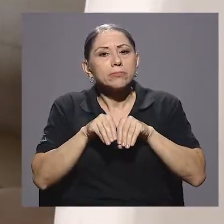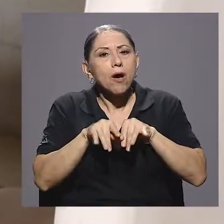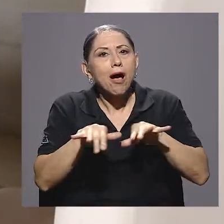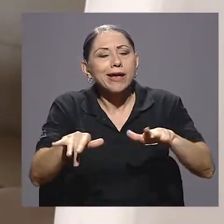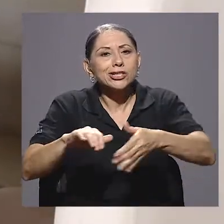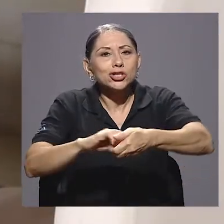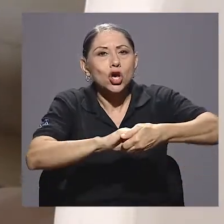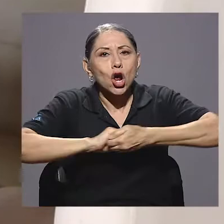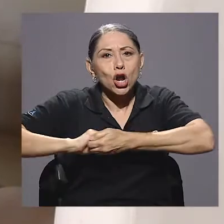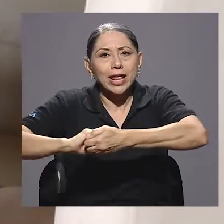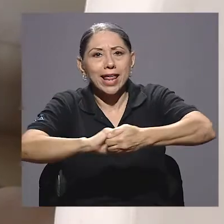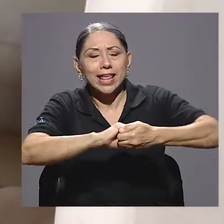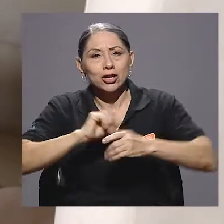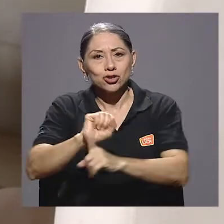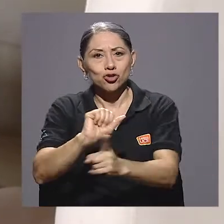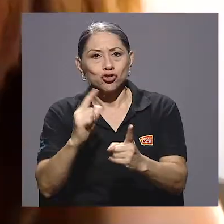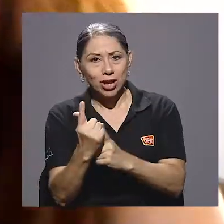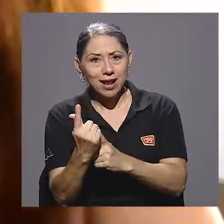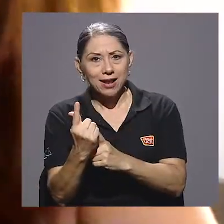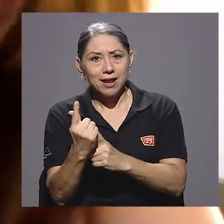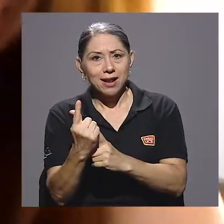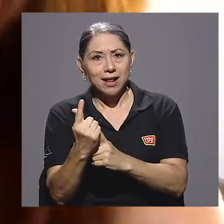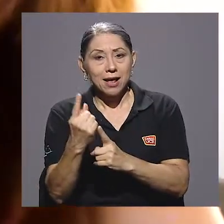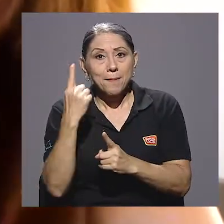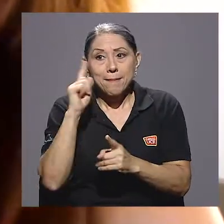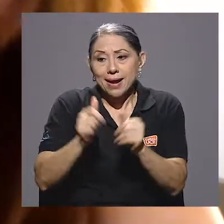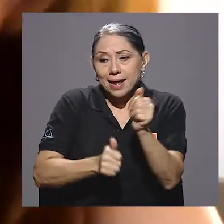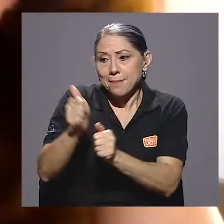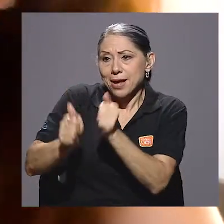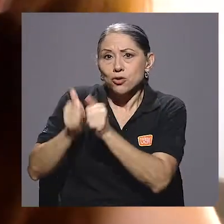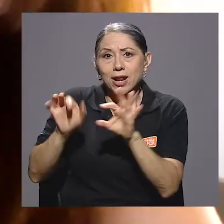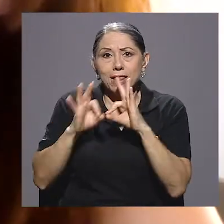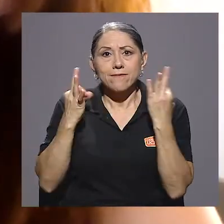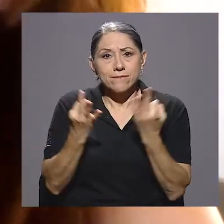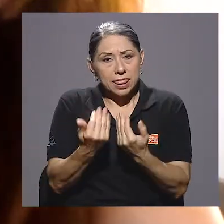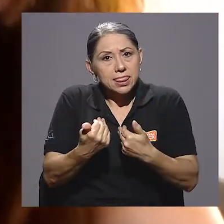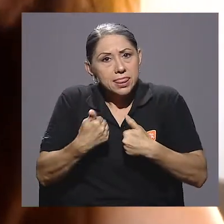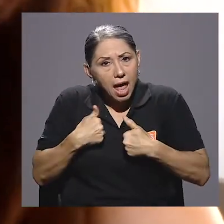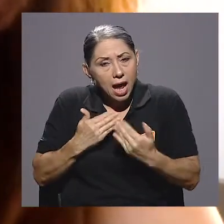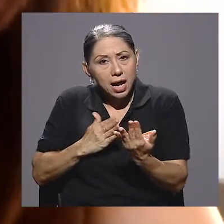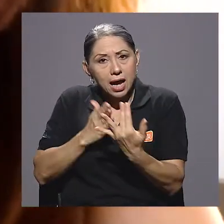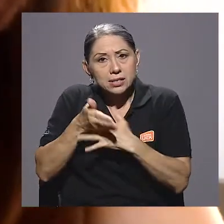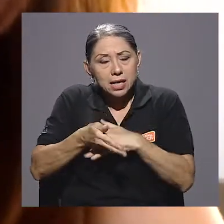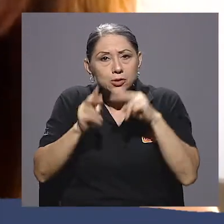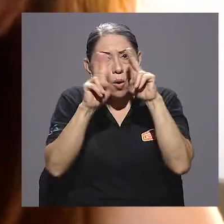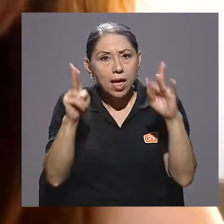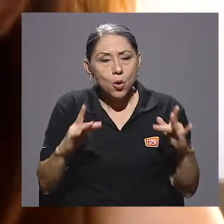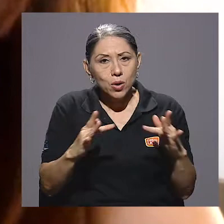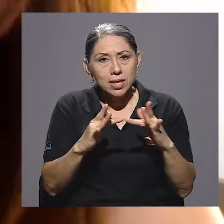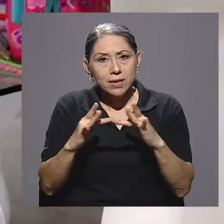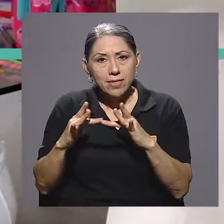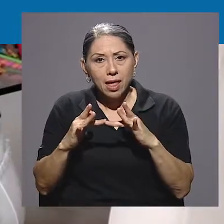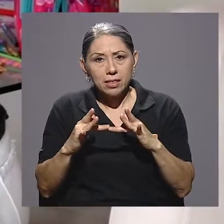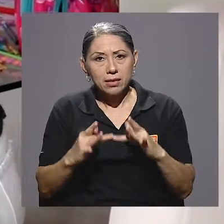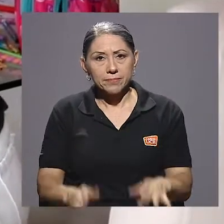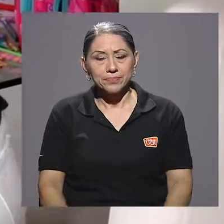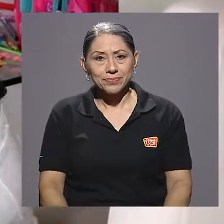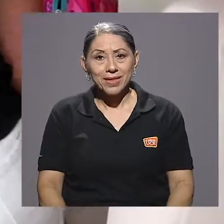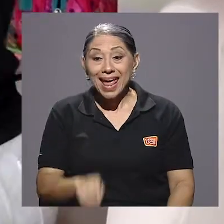generar esa solidaridad social, ¿verdad? De tal manera que la mayor parte de los hogares tuvieran acceso a